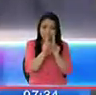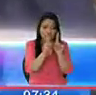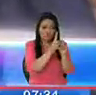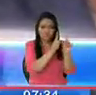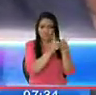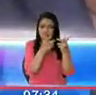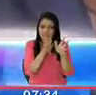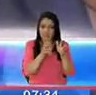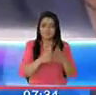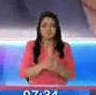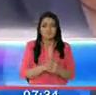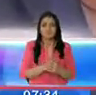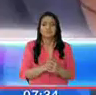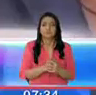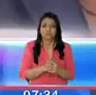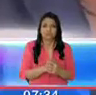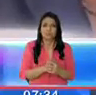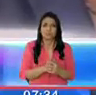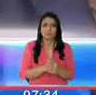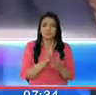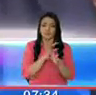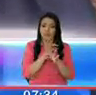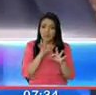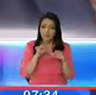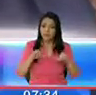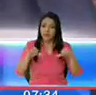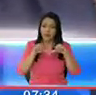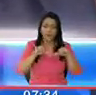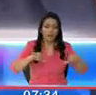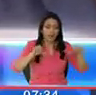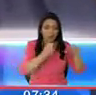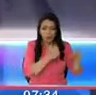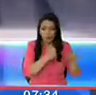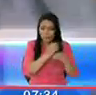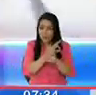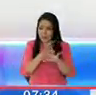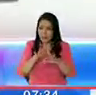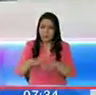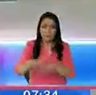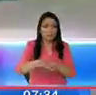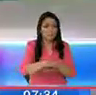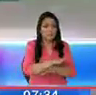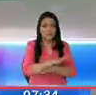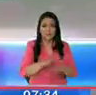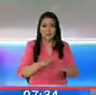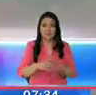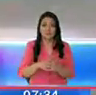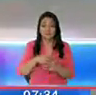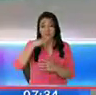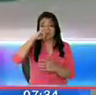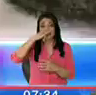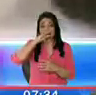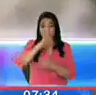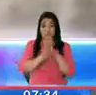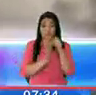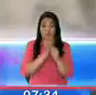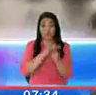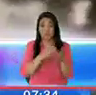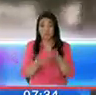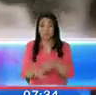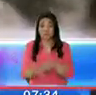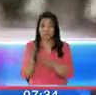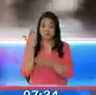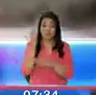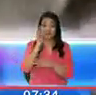Se ha procedido como siempre, que se está limpiando las aulas, se ha desinfectado. Tras la muerte de un alumno de 5 años de edad